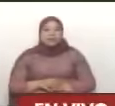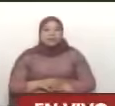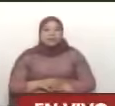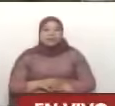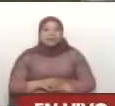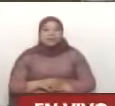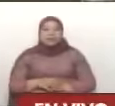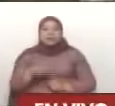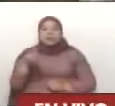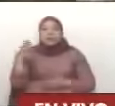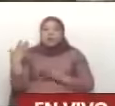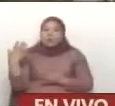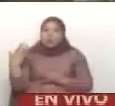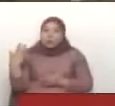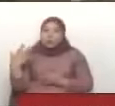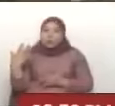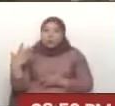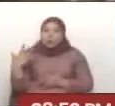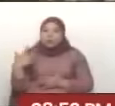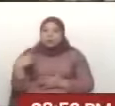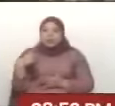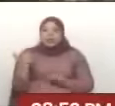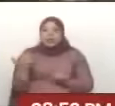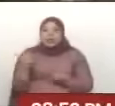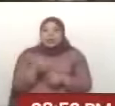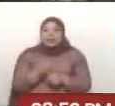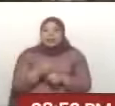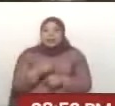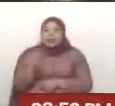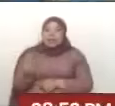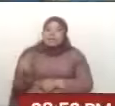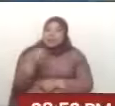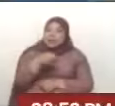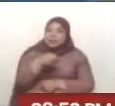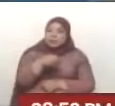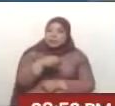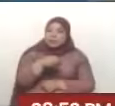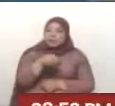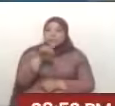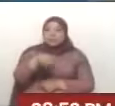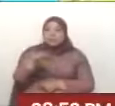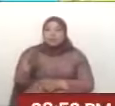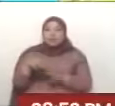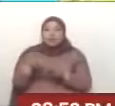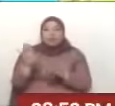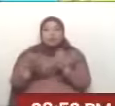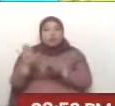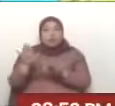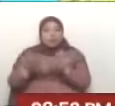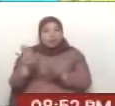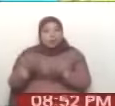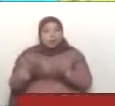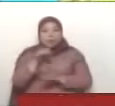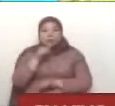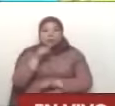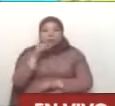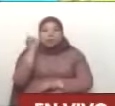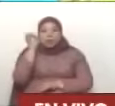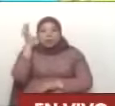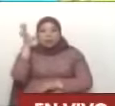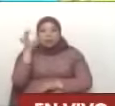Tenemos que ir pronto, Silita. Pero nos motivamos mucho más porque este grupo de turistas...